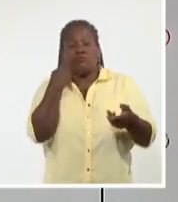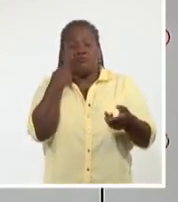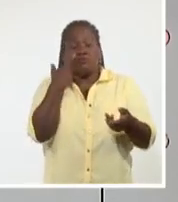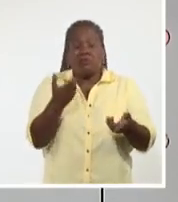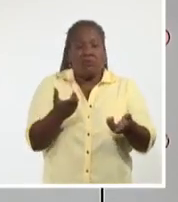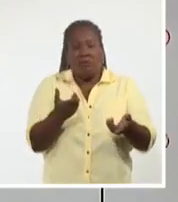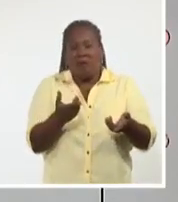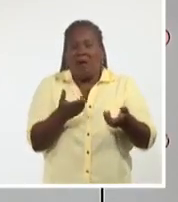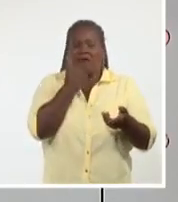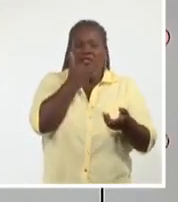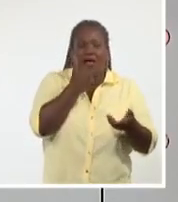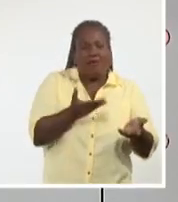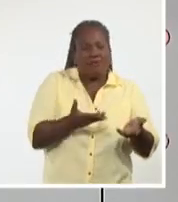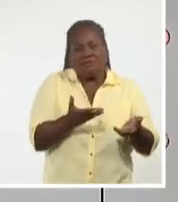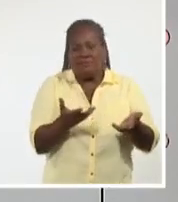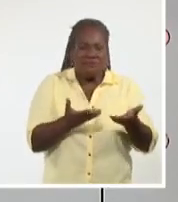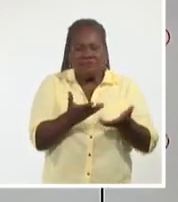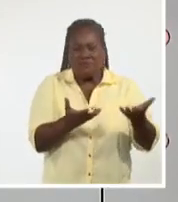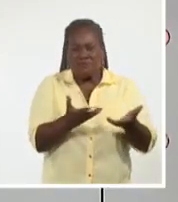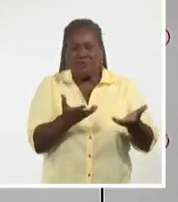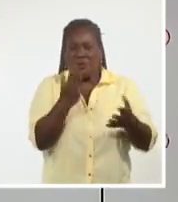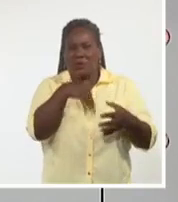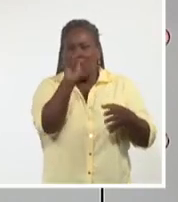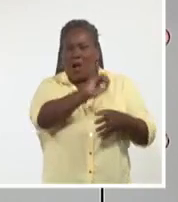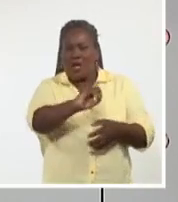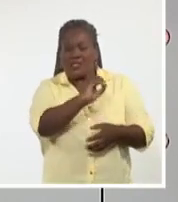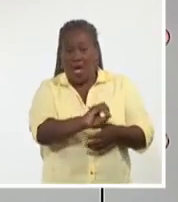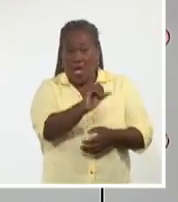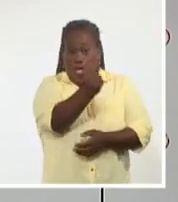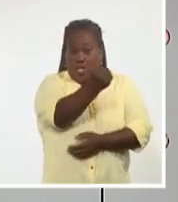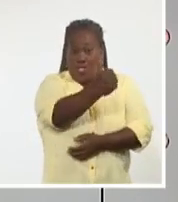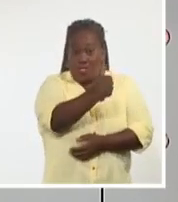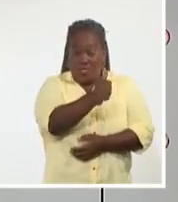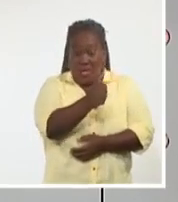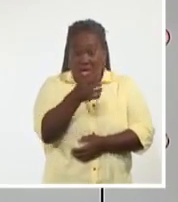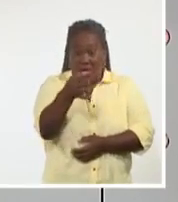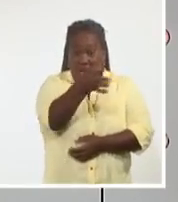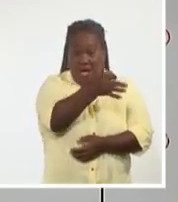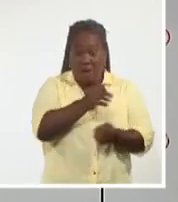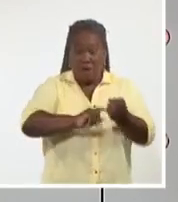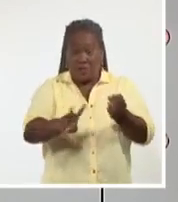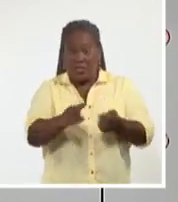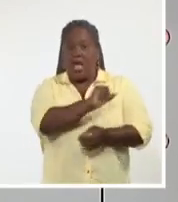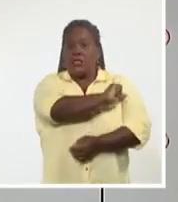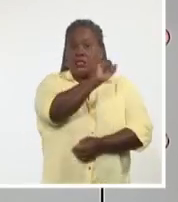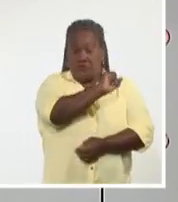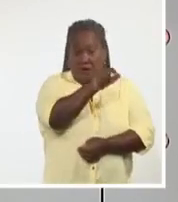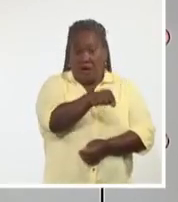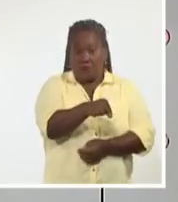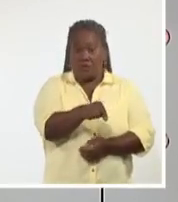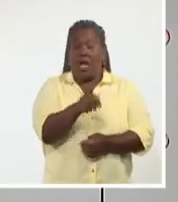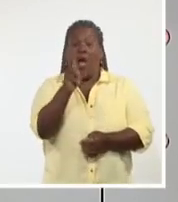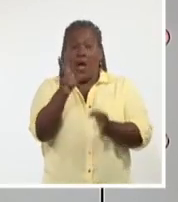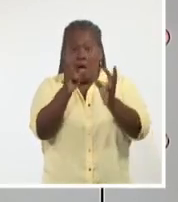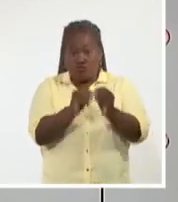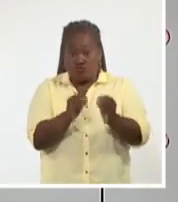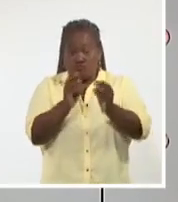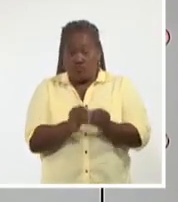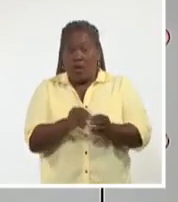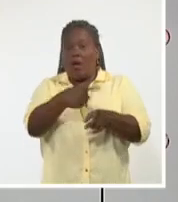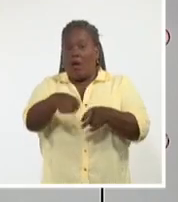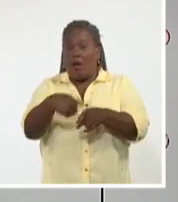tanto es así que en 10 estados de los 23 pudieron triunfar si sumamos el voto de las distintas opciones